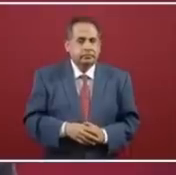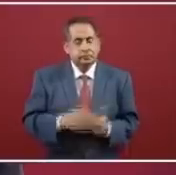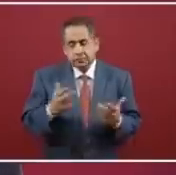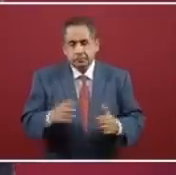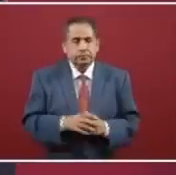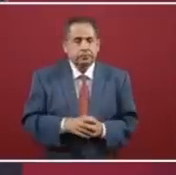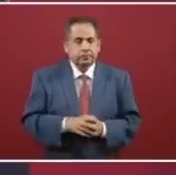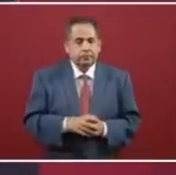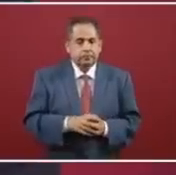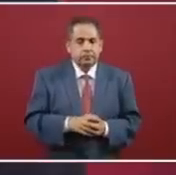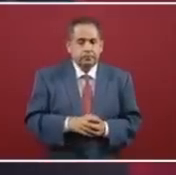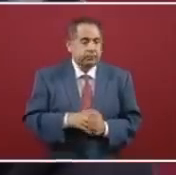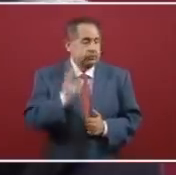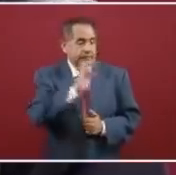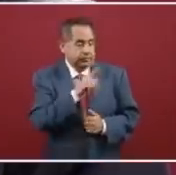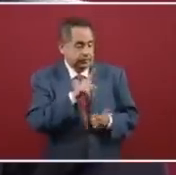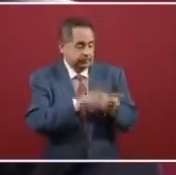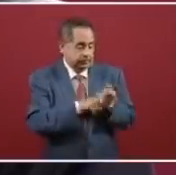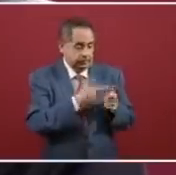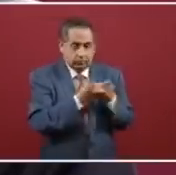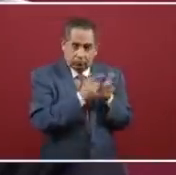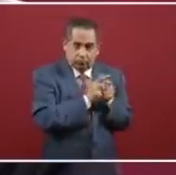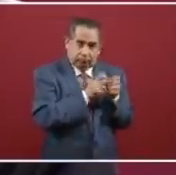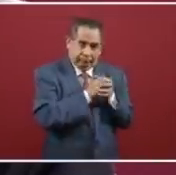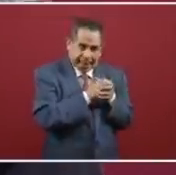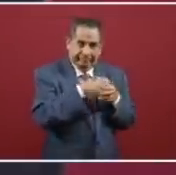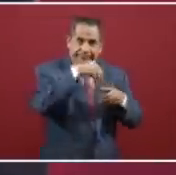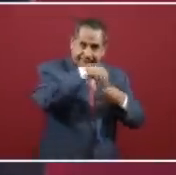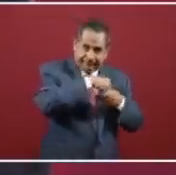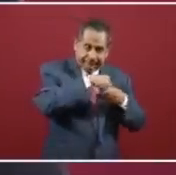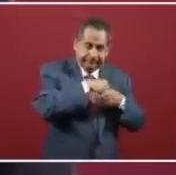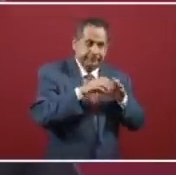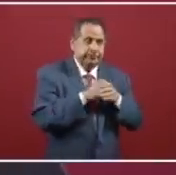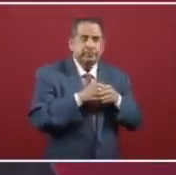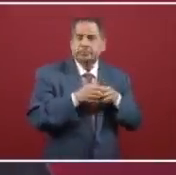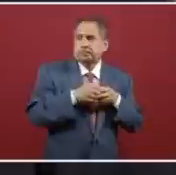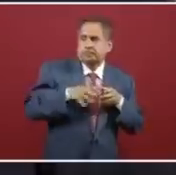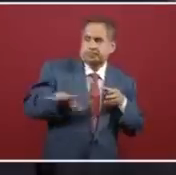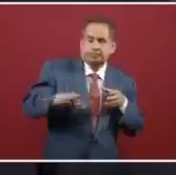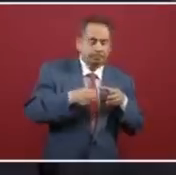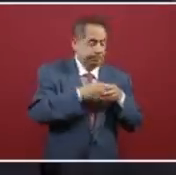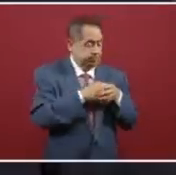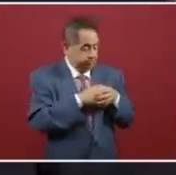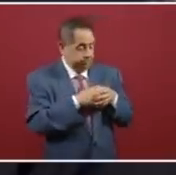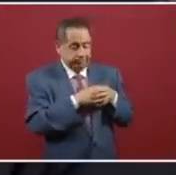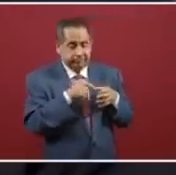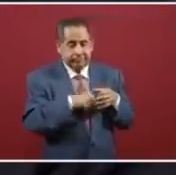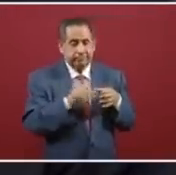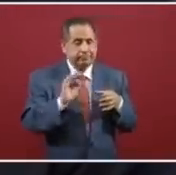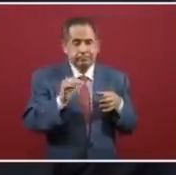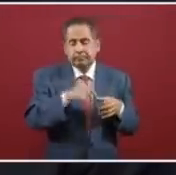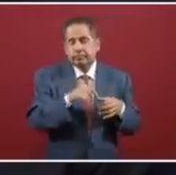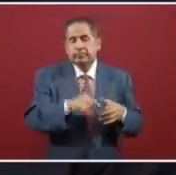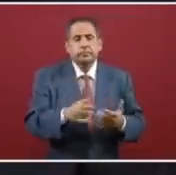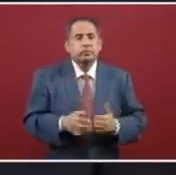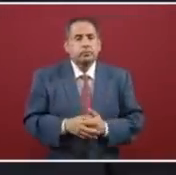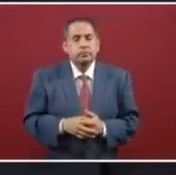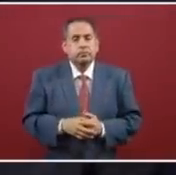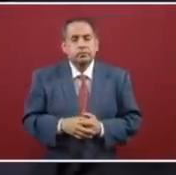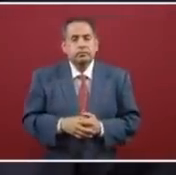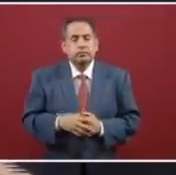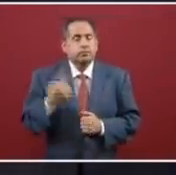entonces a lo mejor una facción del conservadurismo pues éste